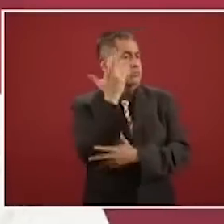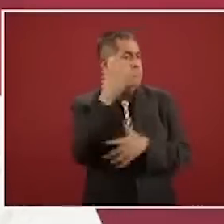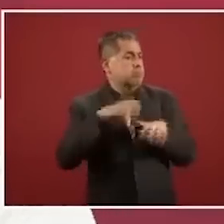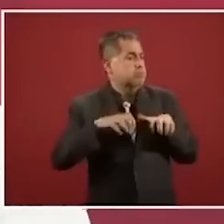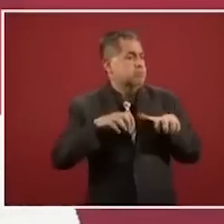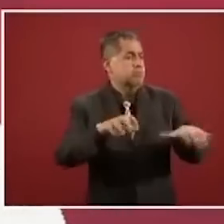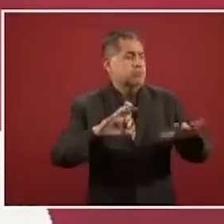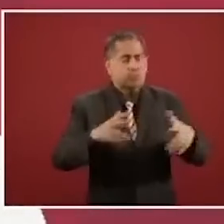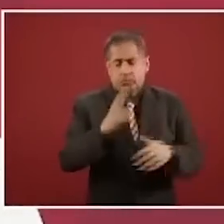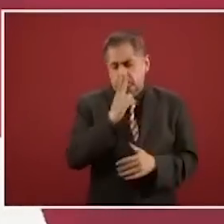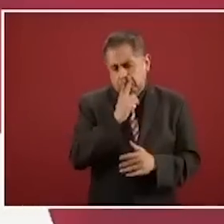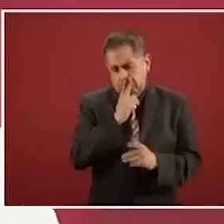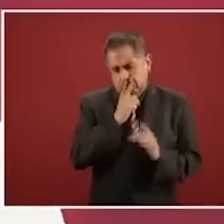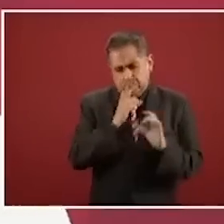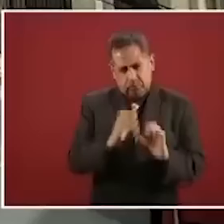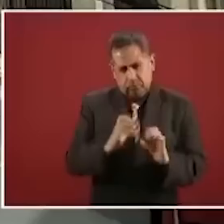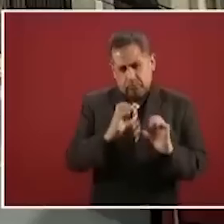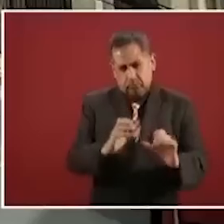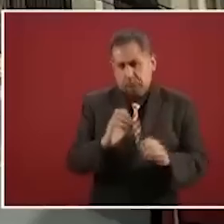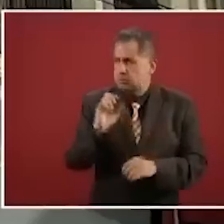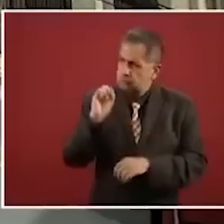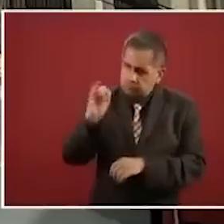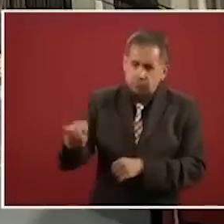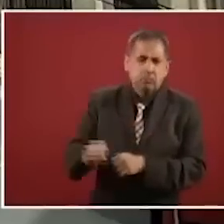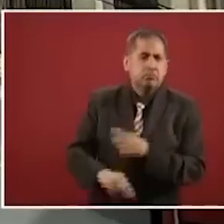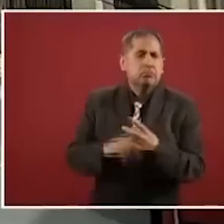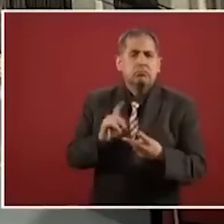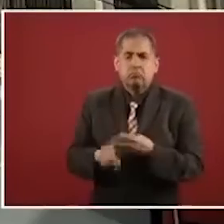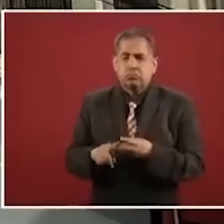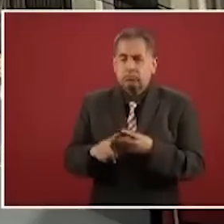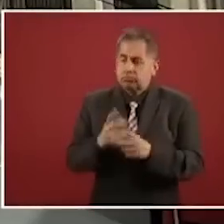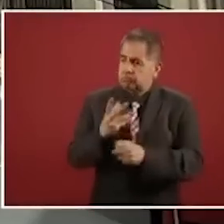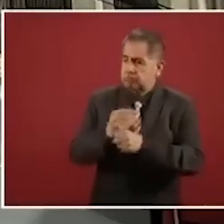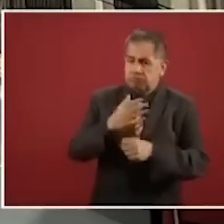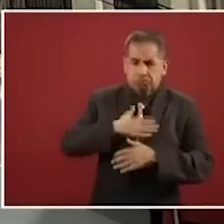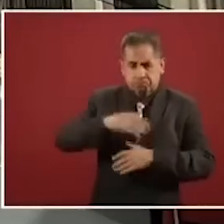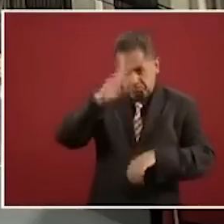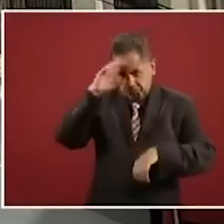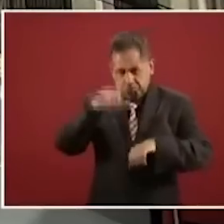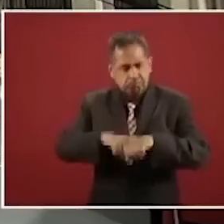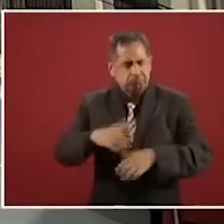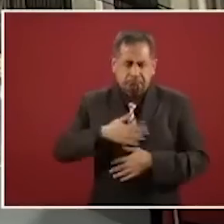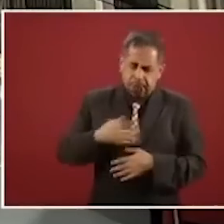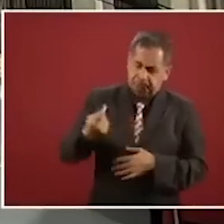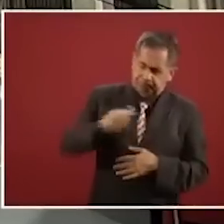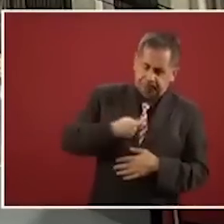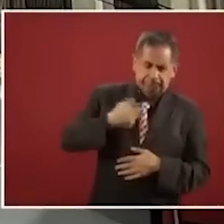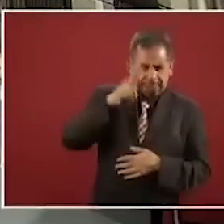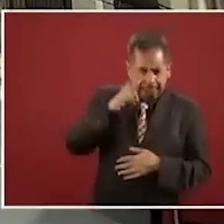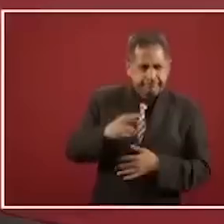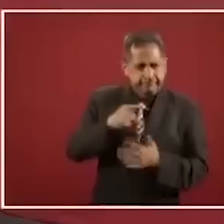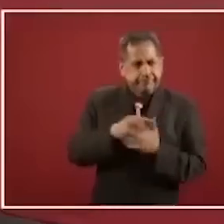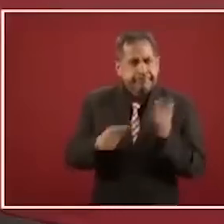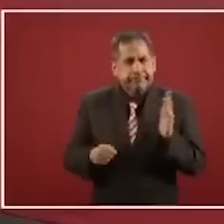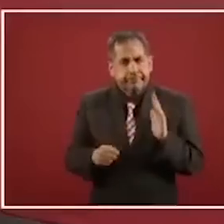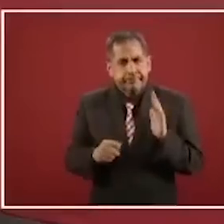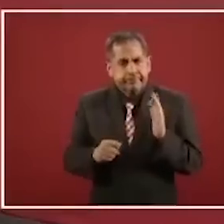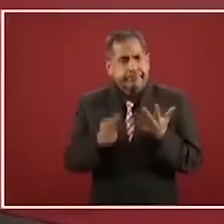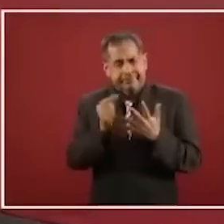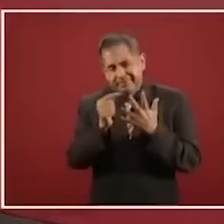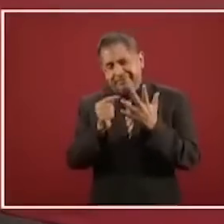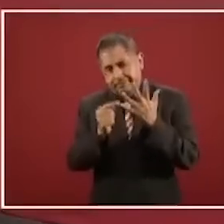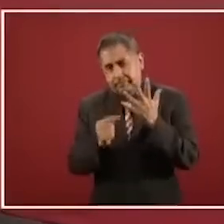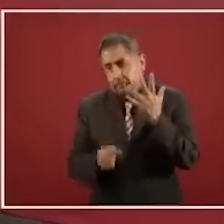del medio ambiente, el fortalecimiento de su cultura y su identidad, son algunos de